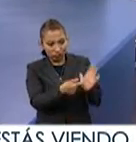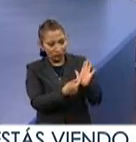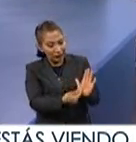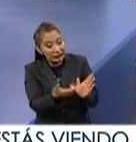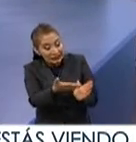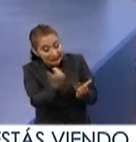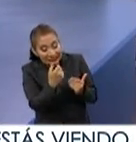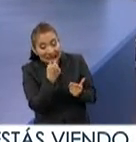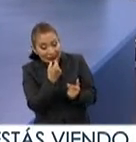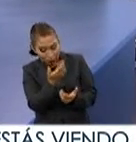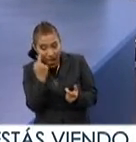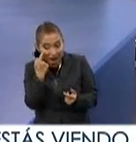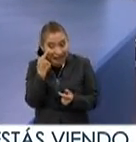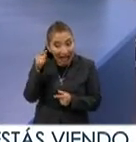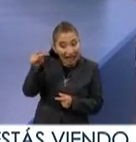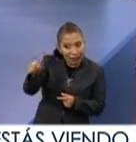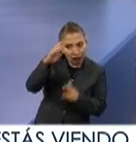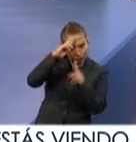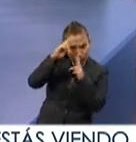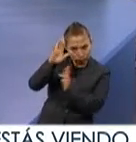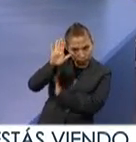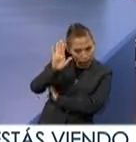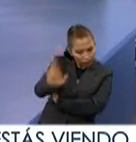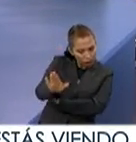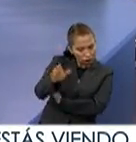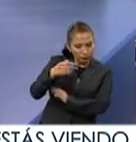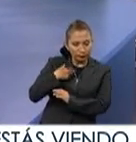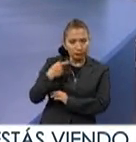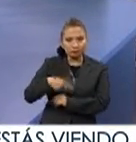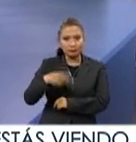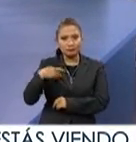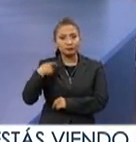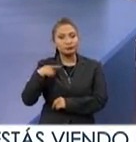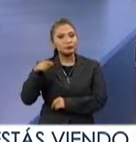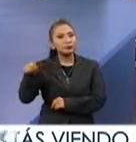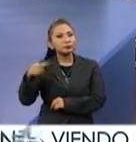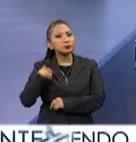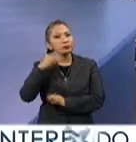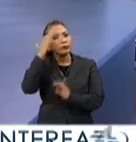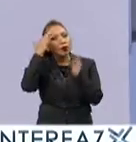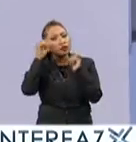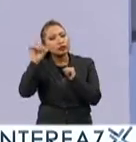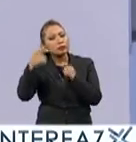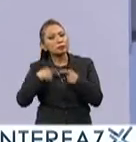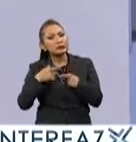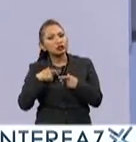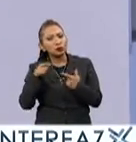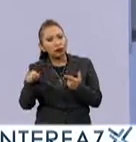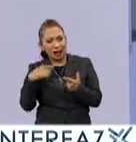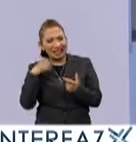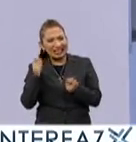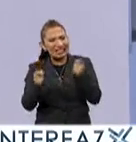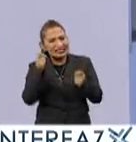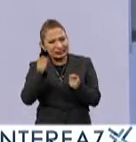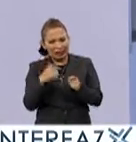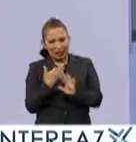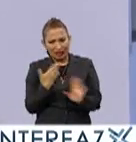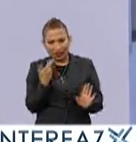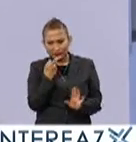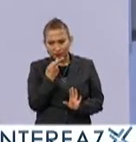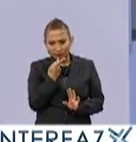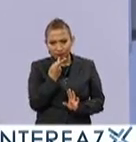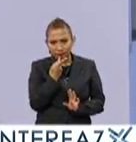enseñas a un niño el respeto al otro, conocer al otro, justamente hablábamos un poquito